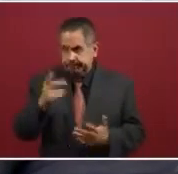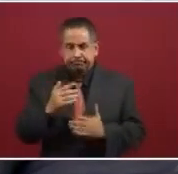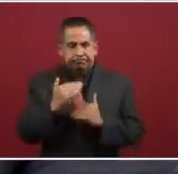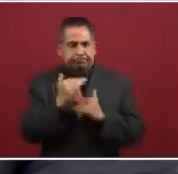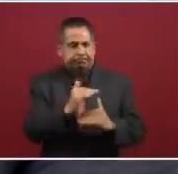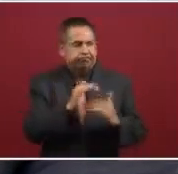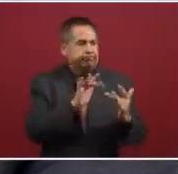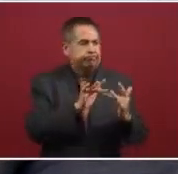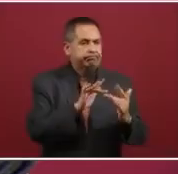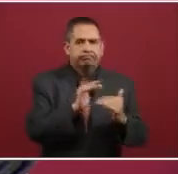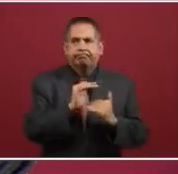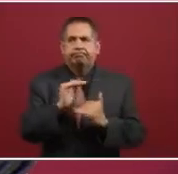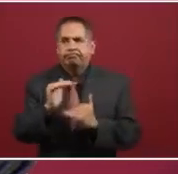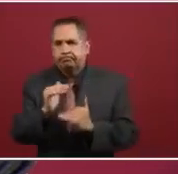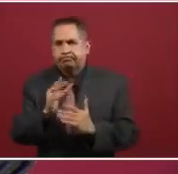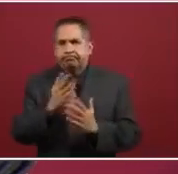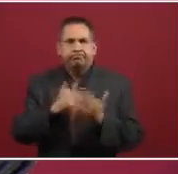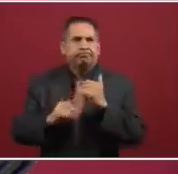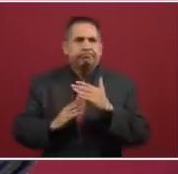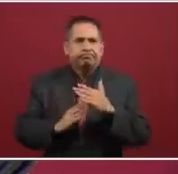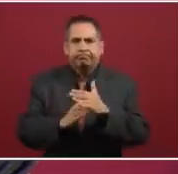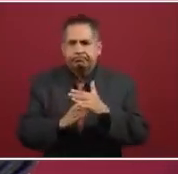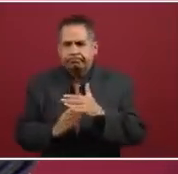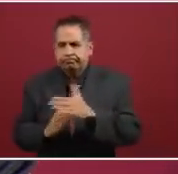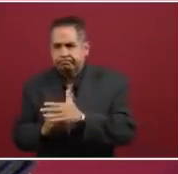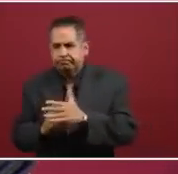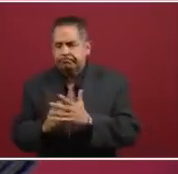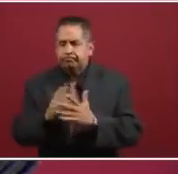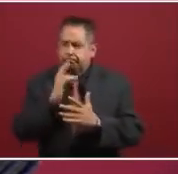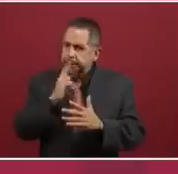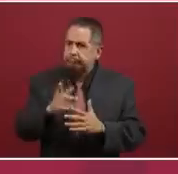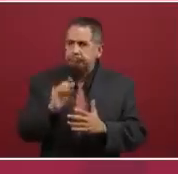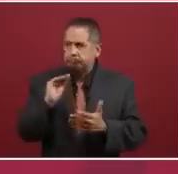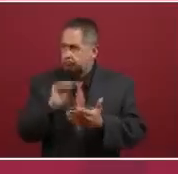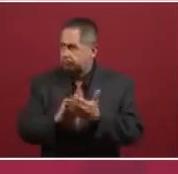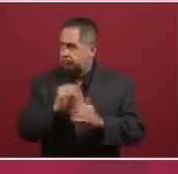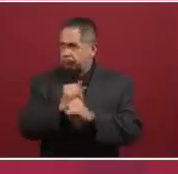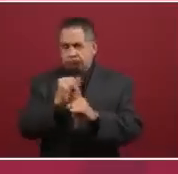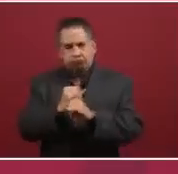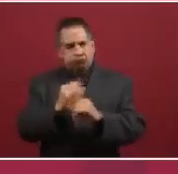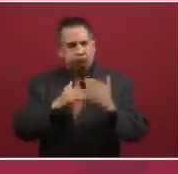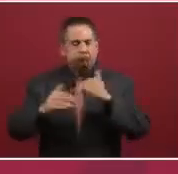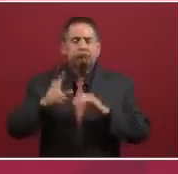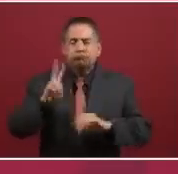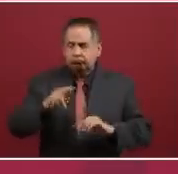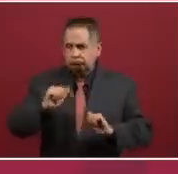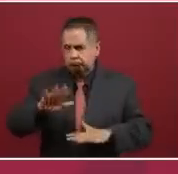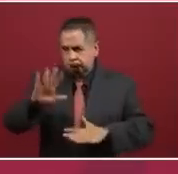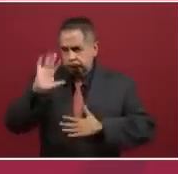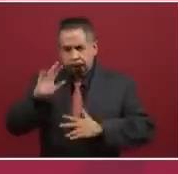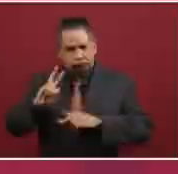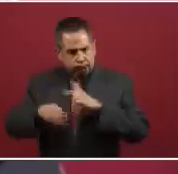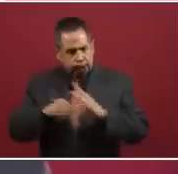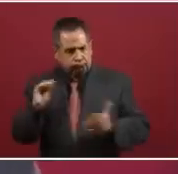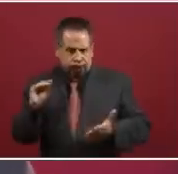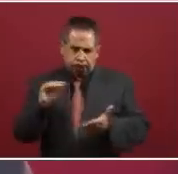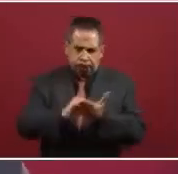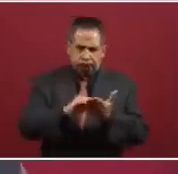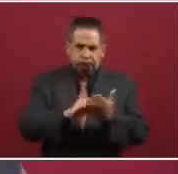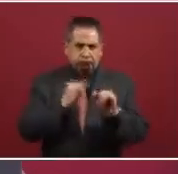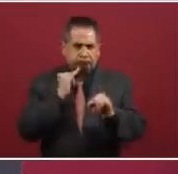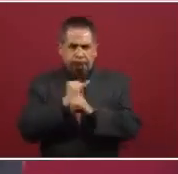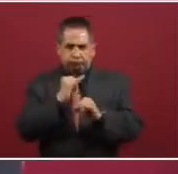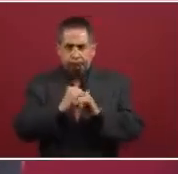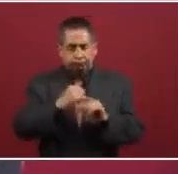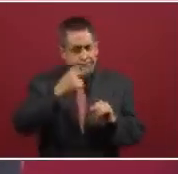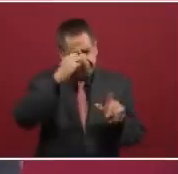limita el crecimiento económico, el desarrollo. Entonces, es un compromiso de que va a haber internet en